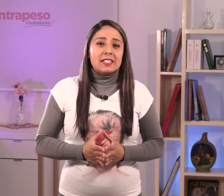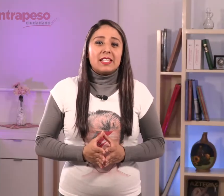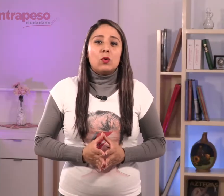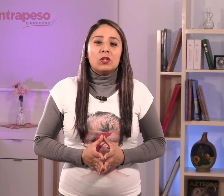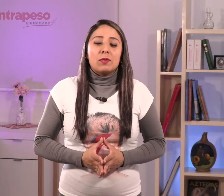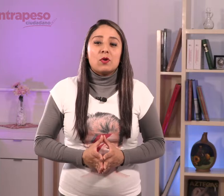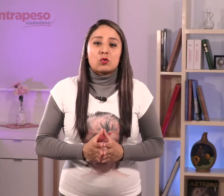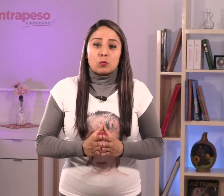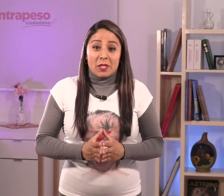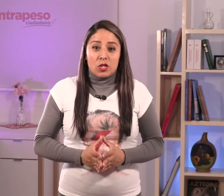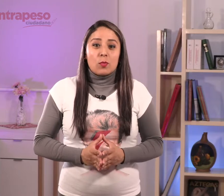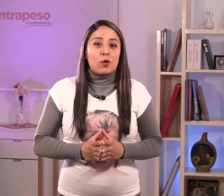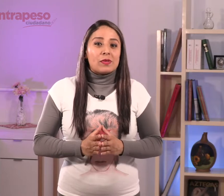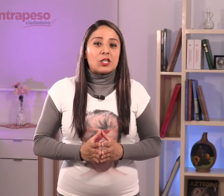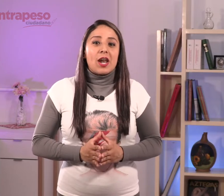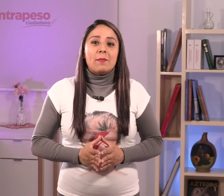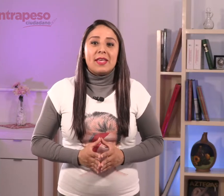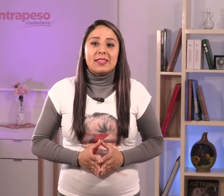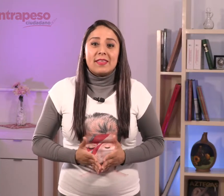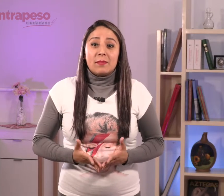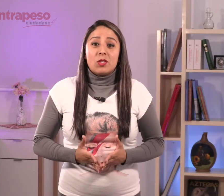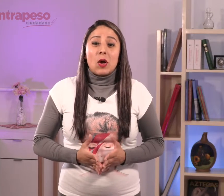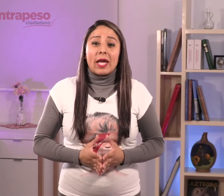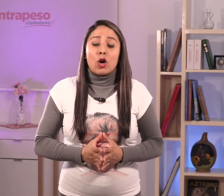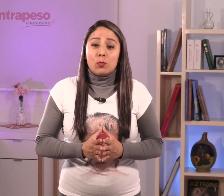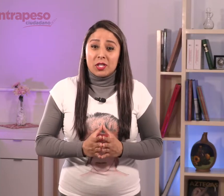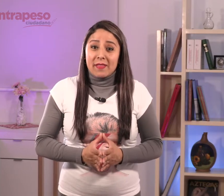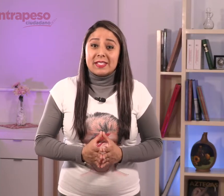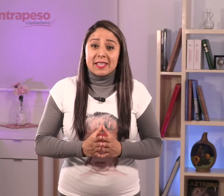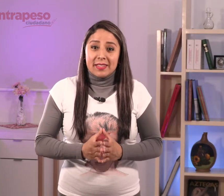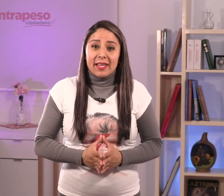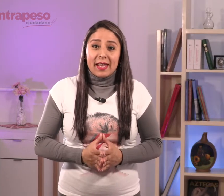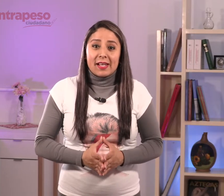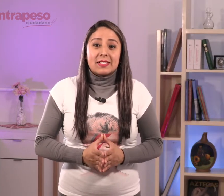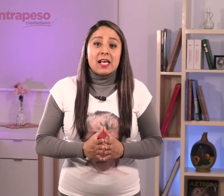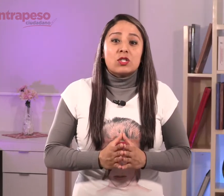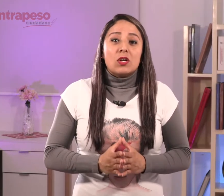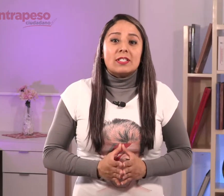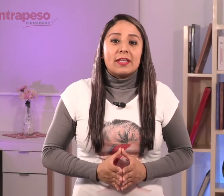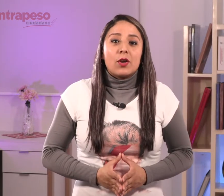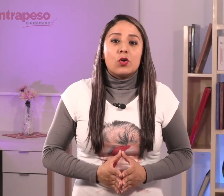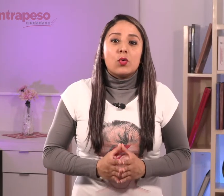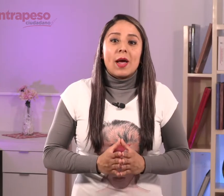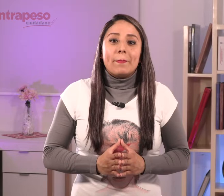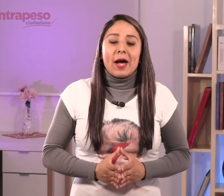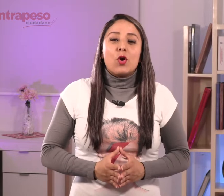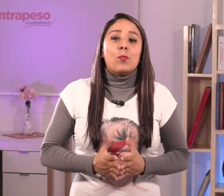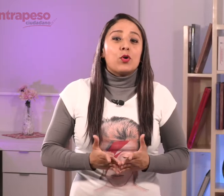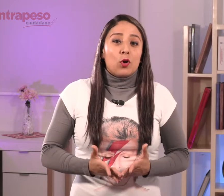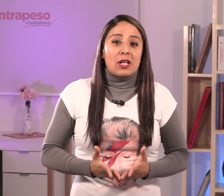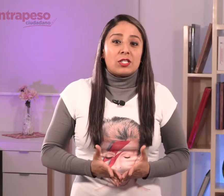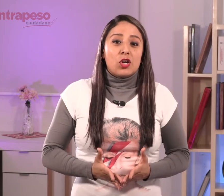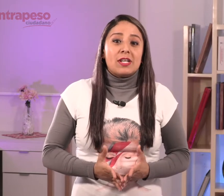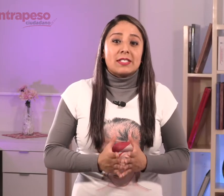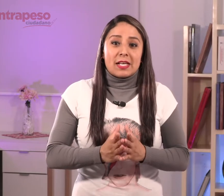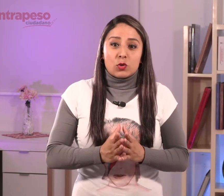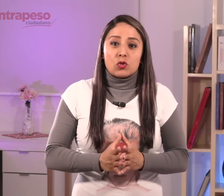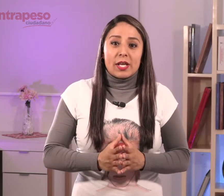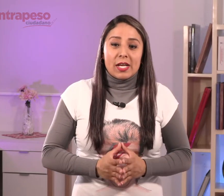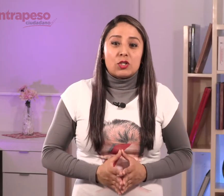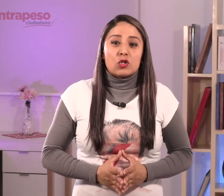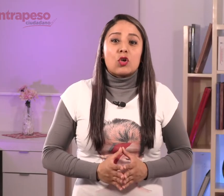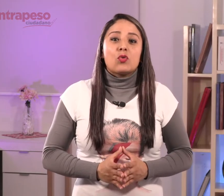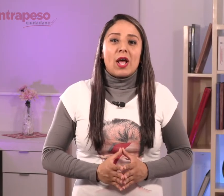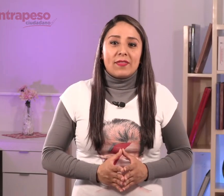Maya. Este último suspendido provisionalmente debido a que comunidades indígenas solicitaron un amparo por violaciones a